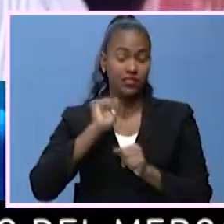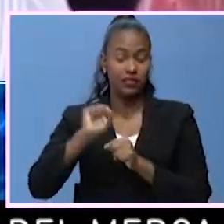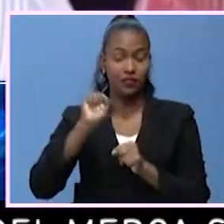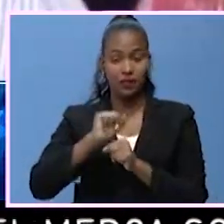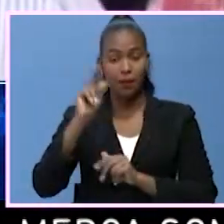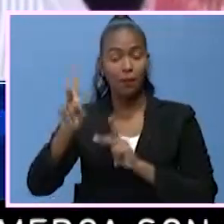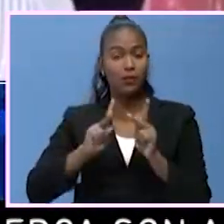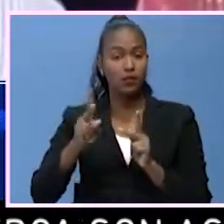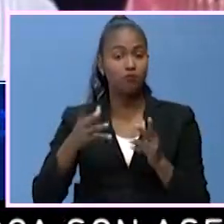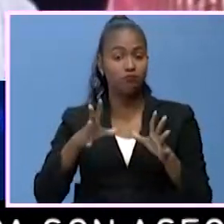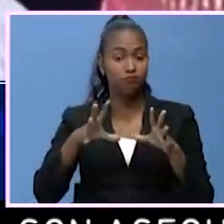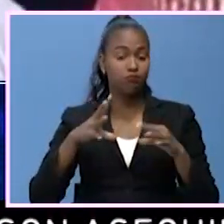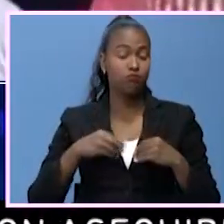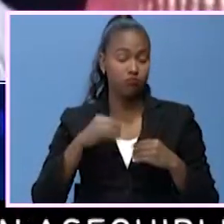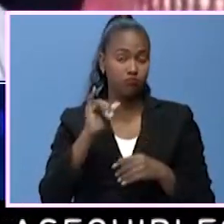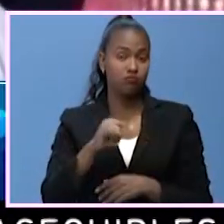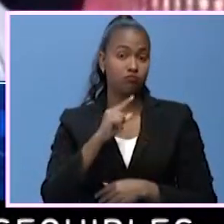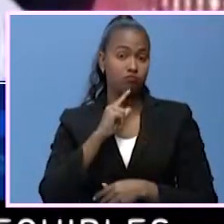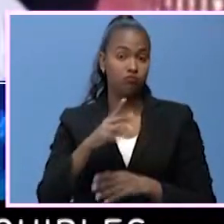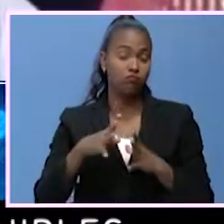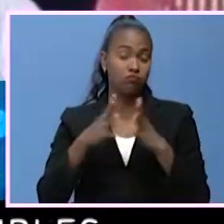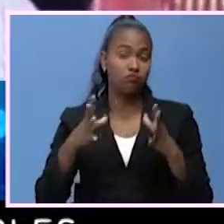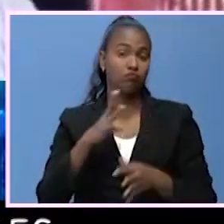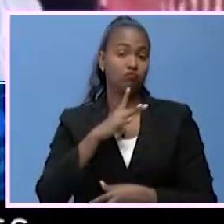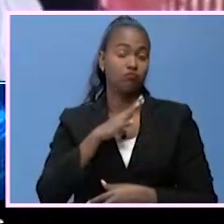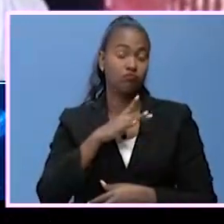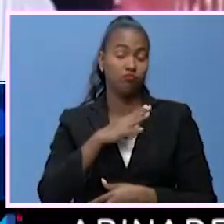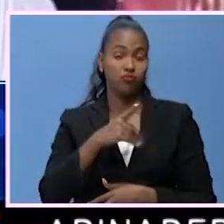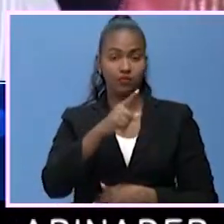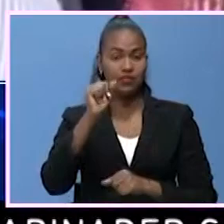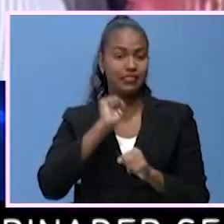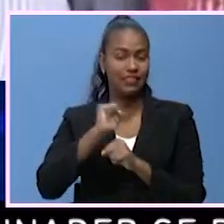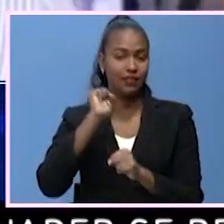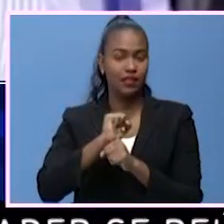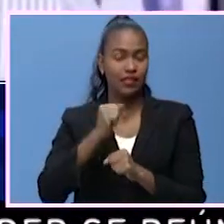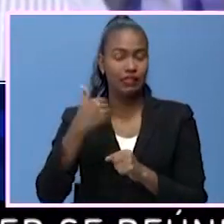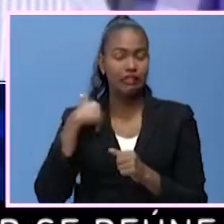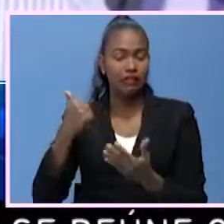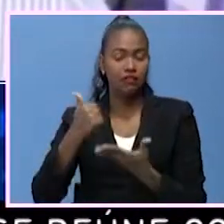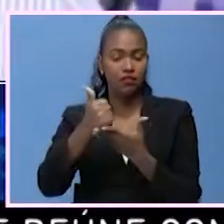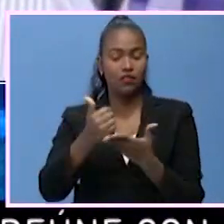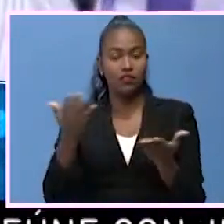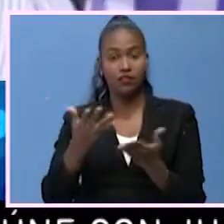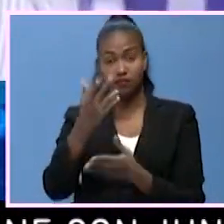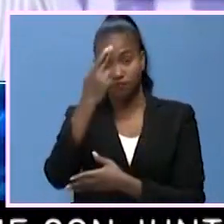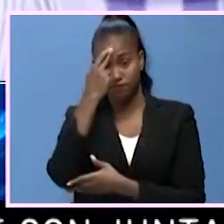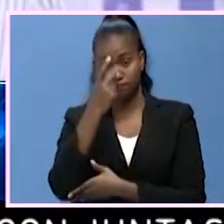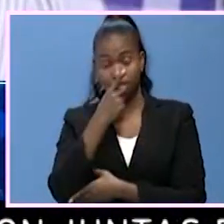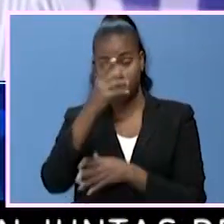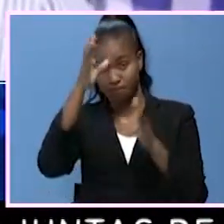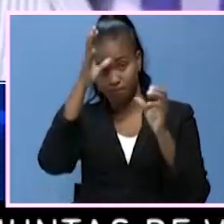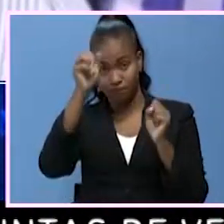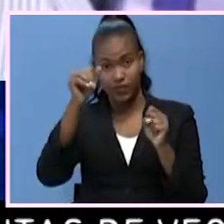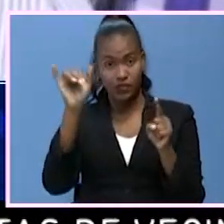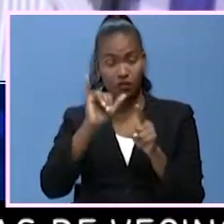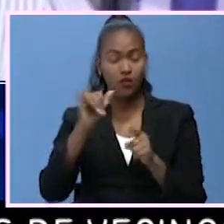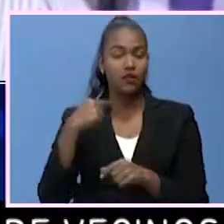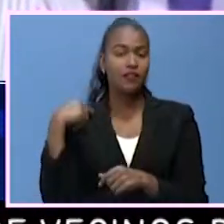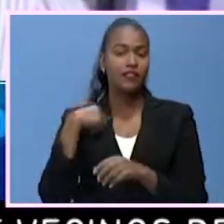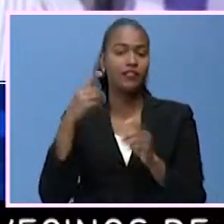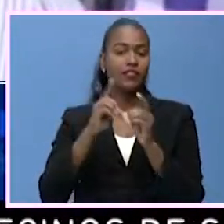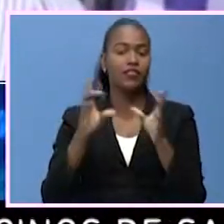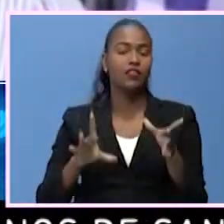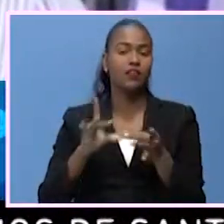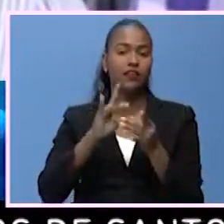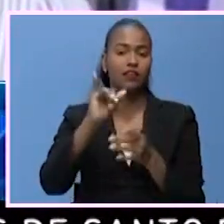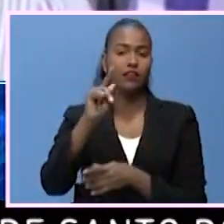gente lo ha aceptado de muy buen placer, el operativo que le ha traído nuestro presidente y nuestro director de